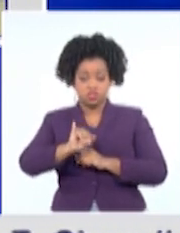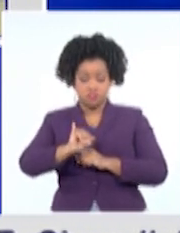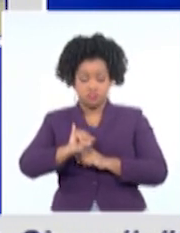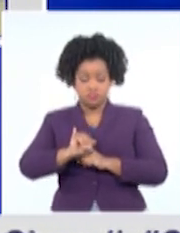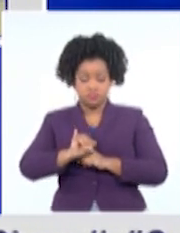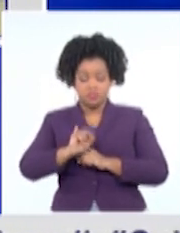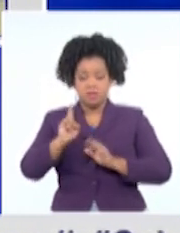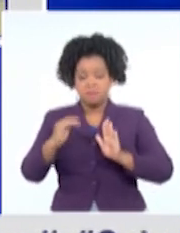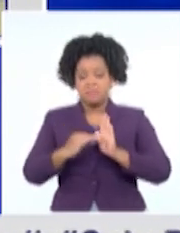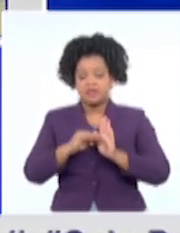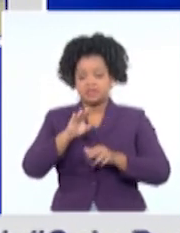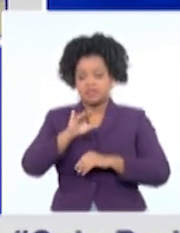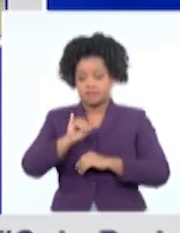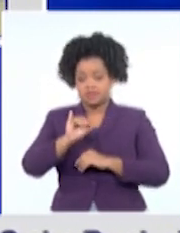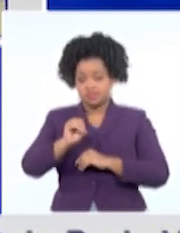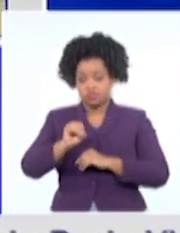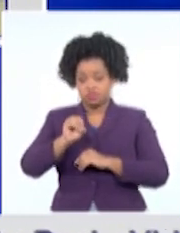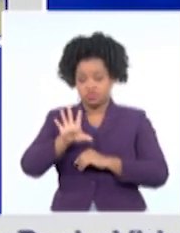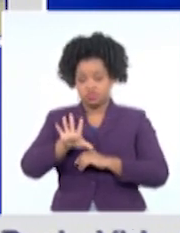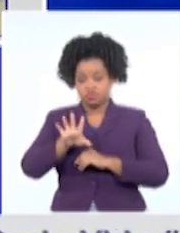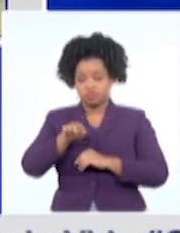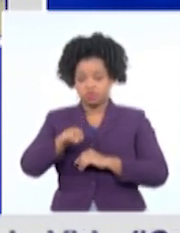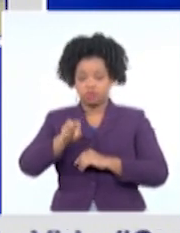1.605,3, Santi Espíritus